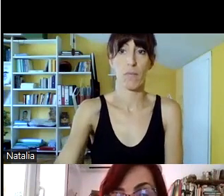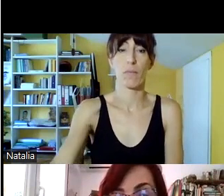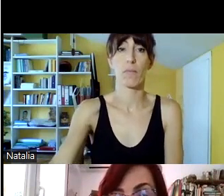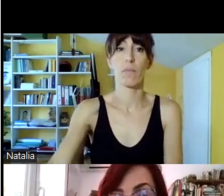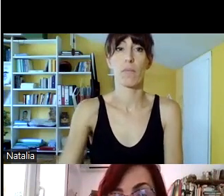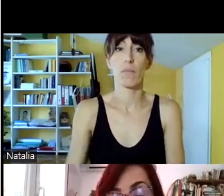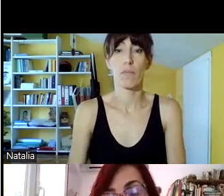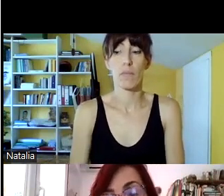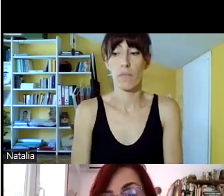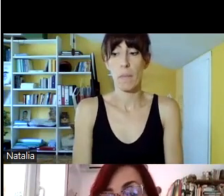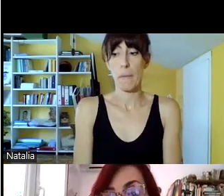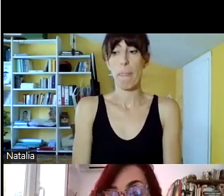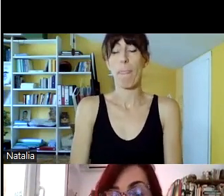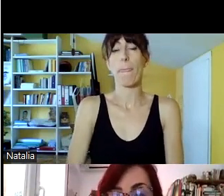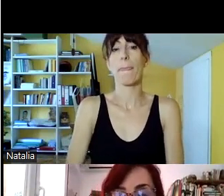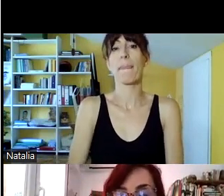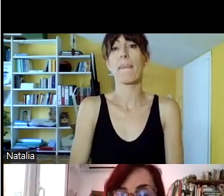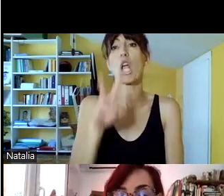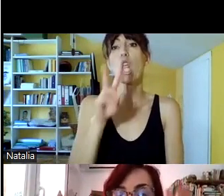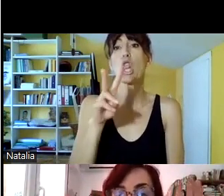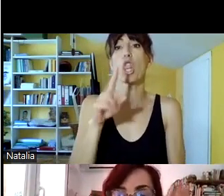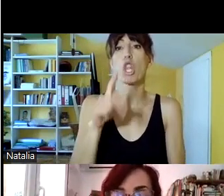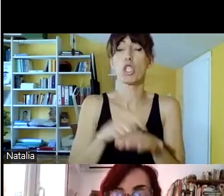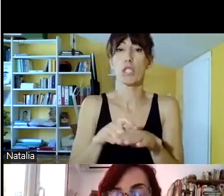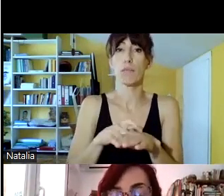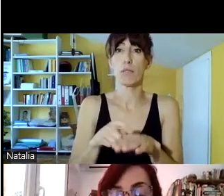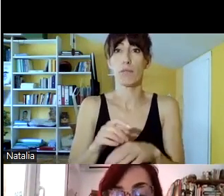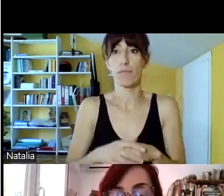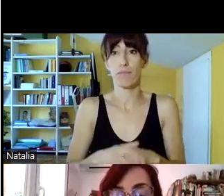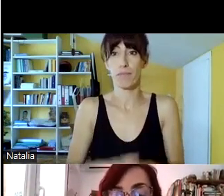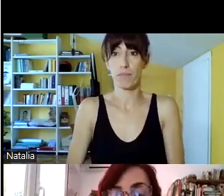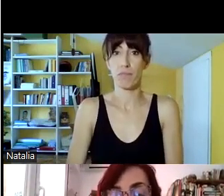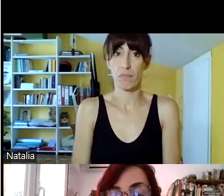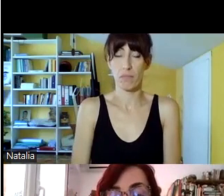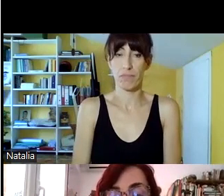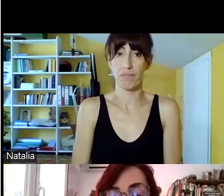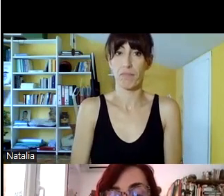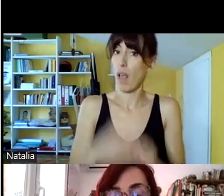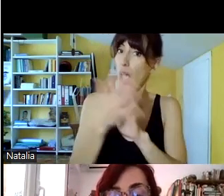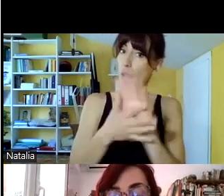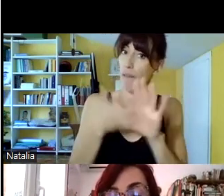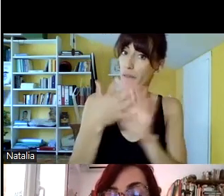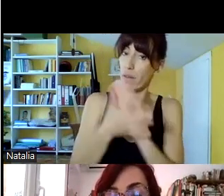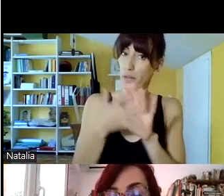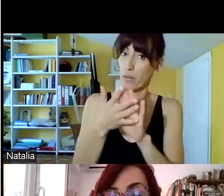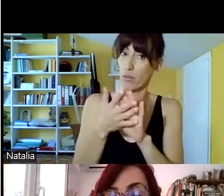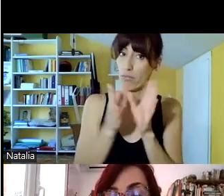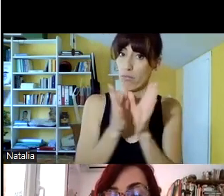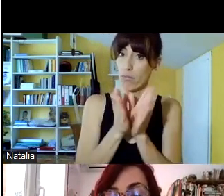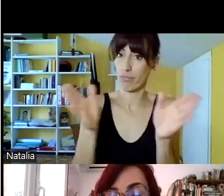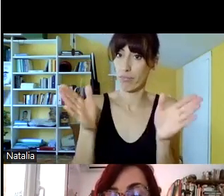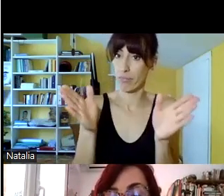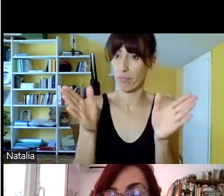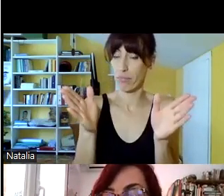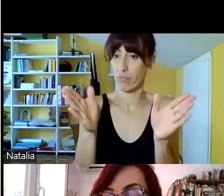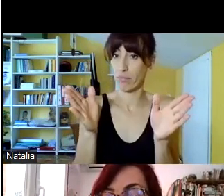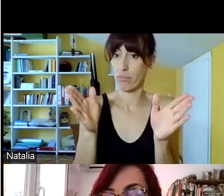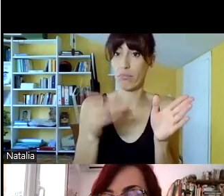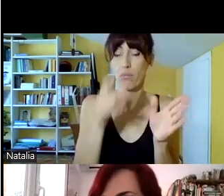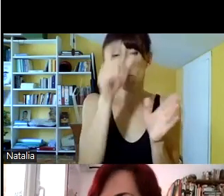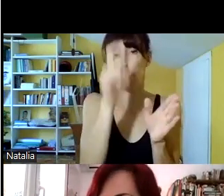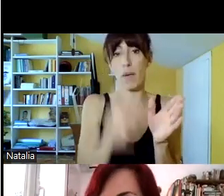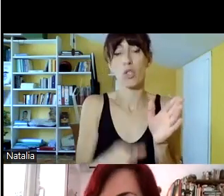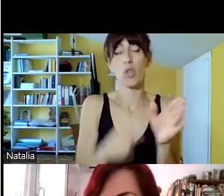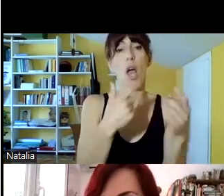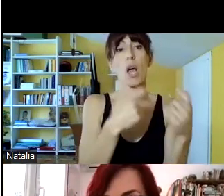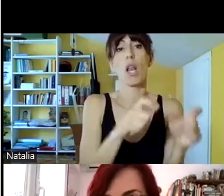este enfoque categorial y un enfoque más dimensional, de lo que hablaríamos es que cuando una persona se la